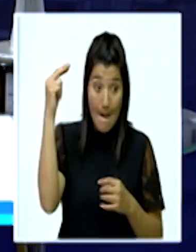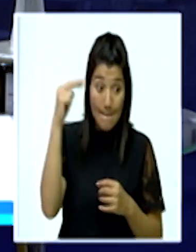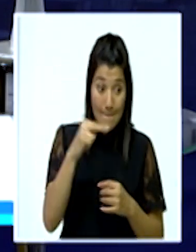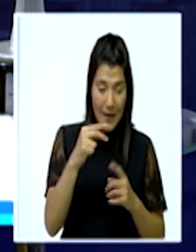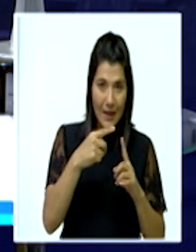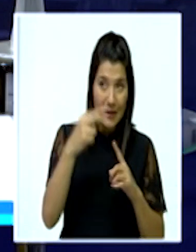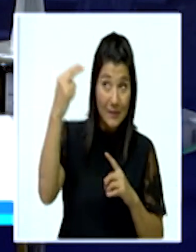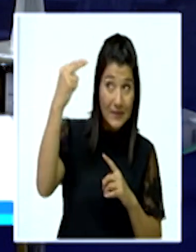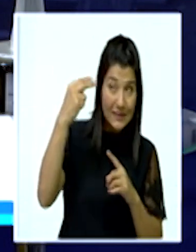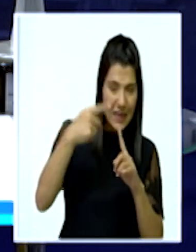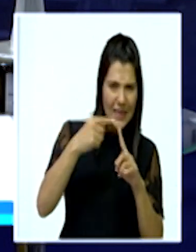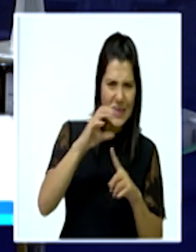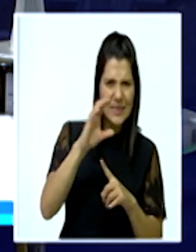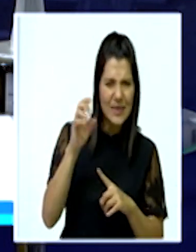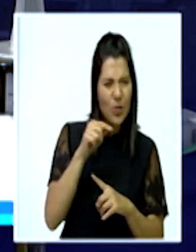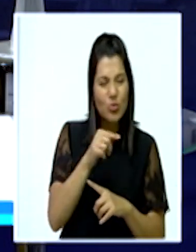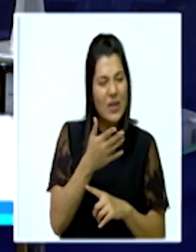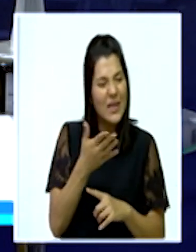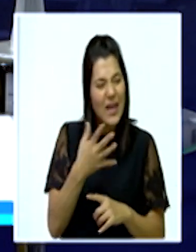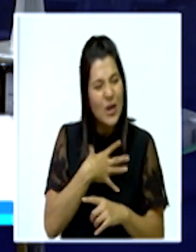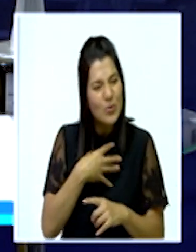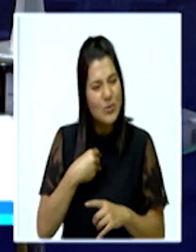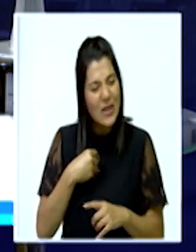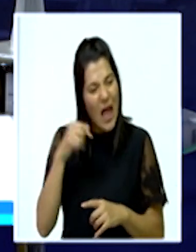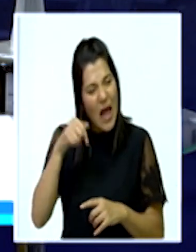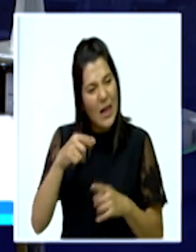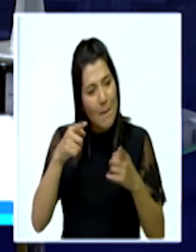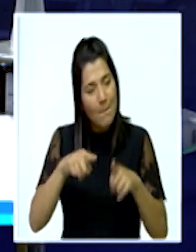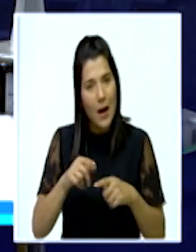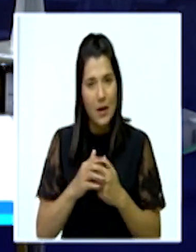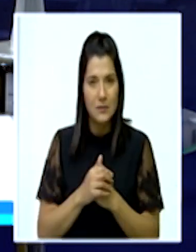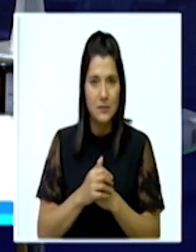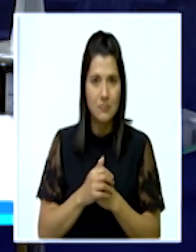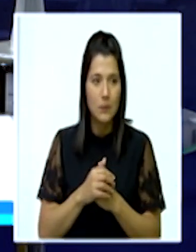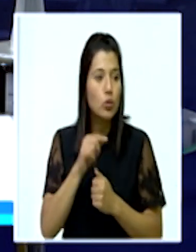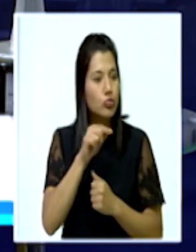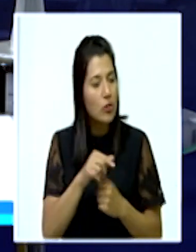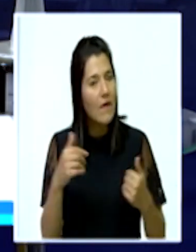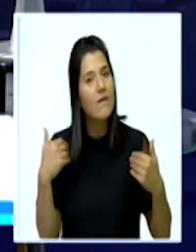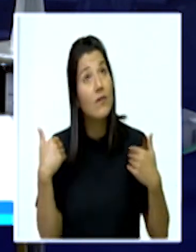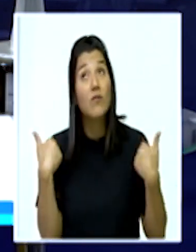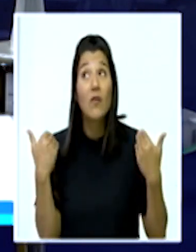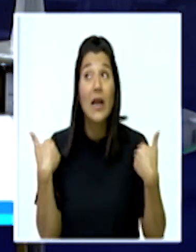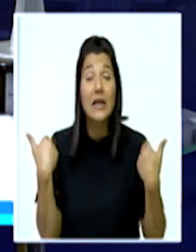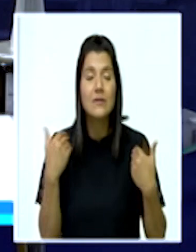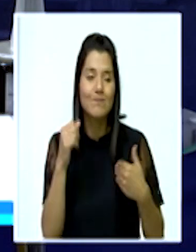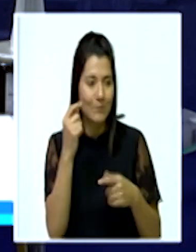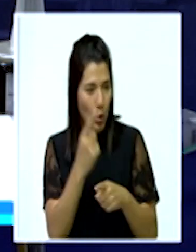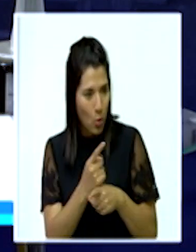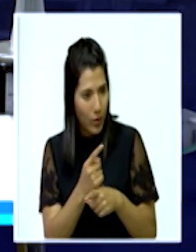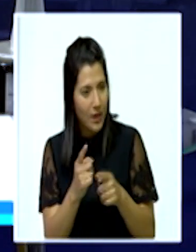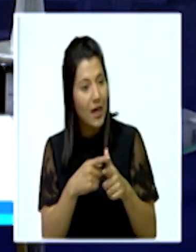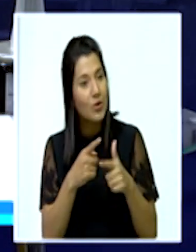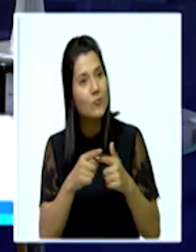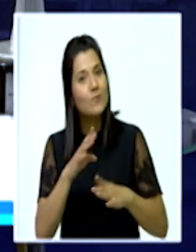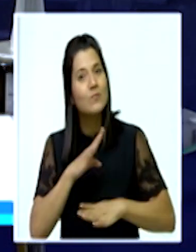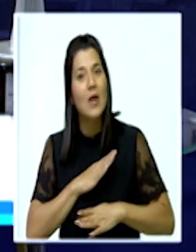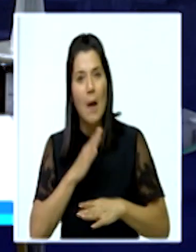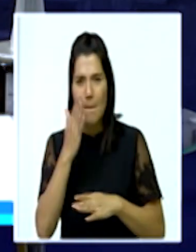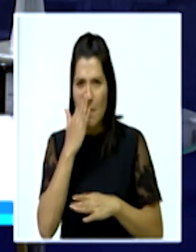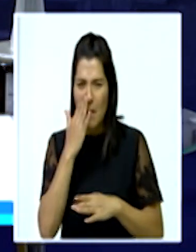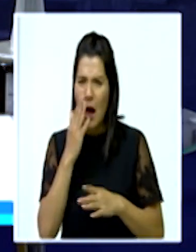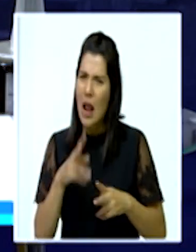¿qué le gustaría que pasara con vos aquí en la tierra? Pues que sea feliz, correcto. Entonces vamos a complacer a tu mamá, la